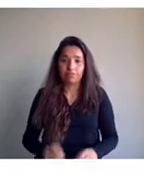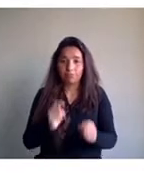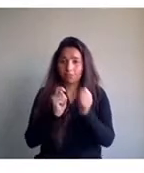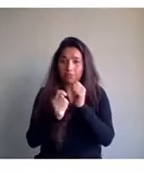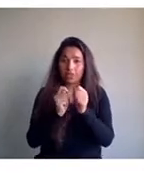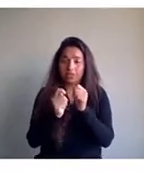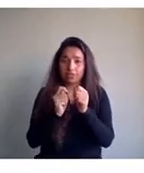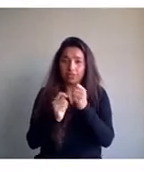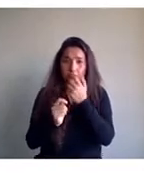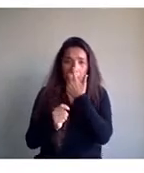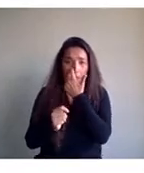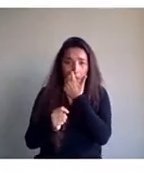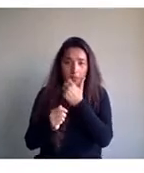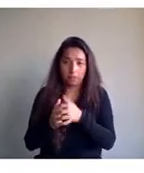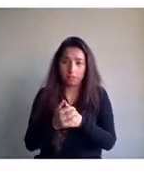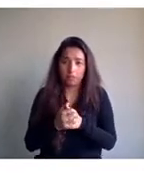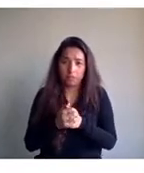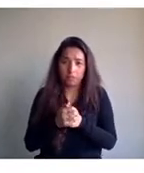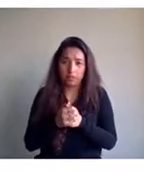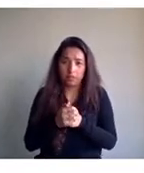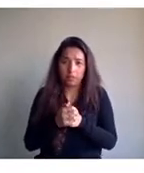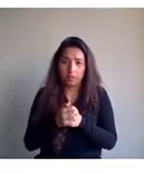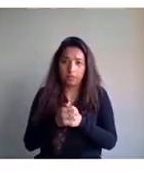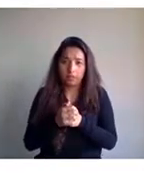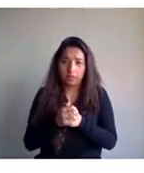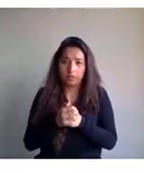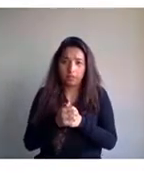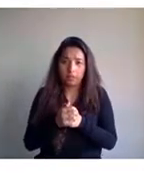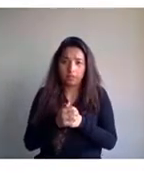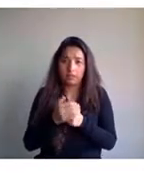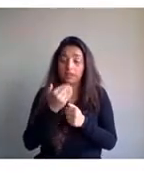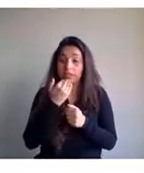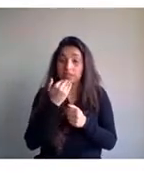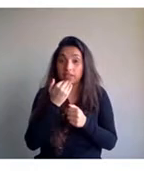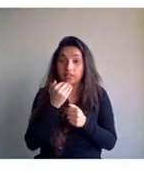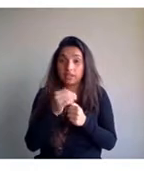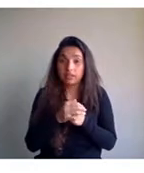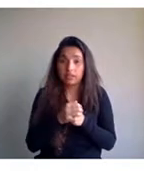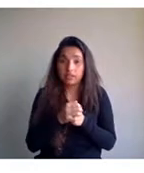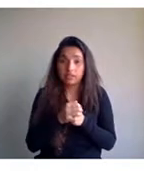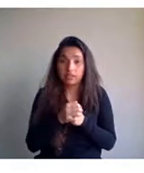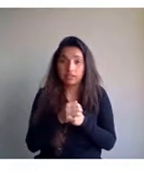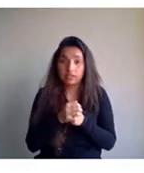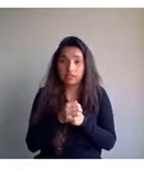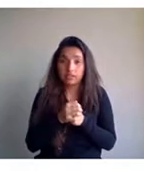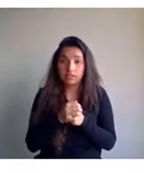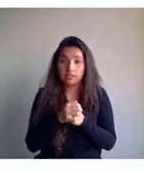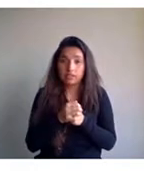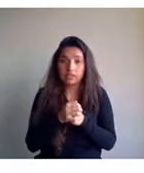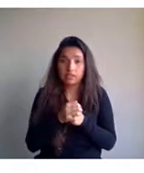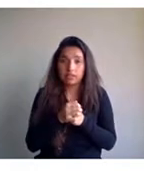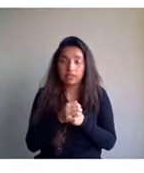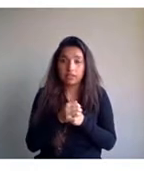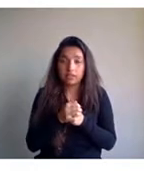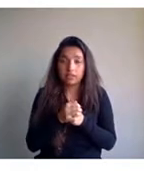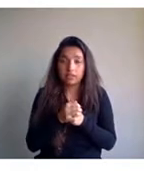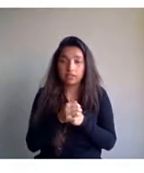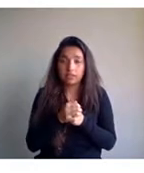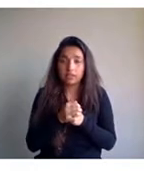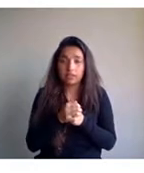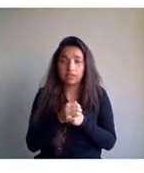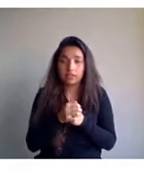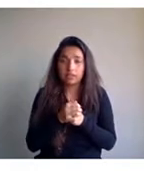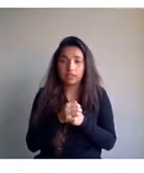vulnerabilidad como resultado de la morbilidad el empleo y las interrupciones en las redes de cuidado